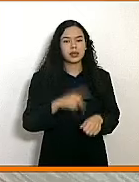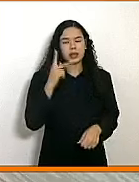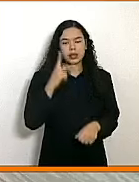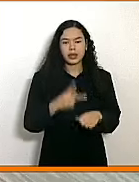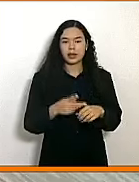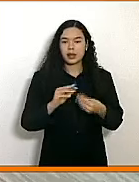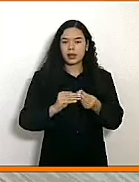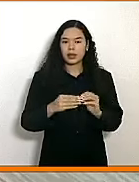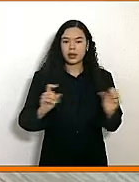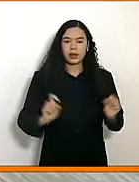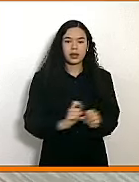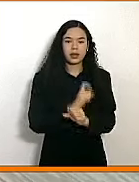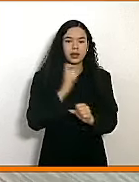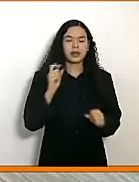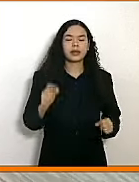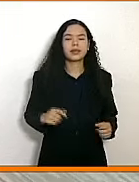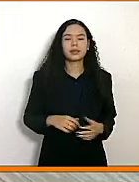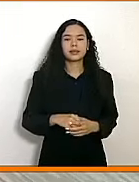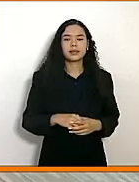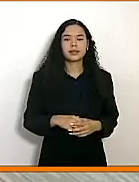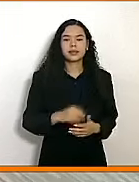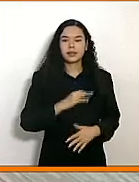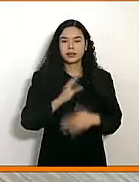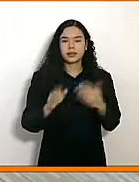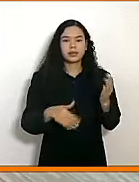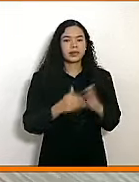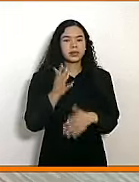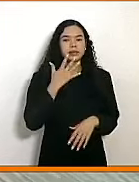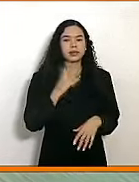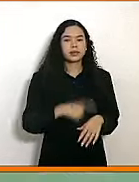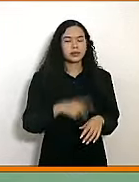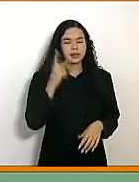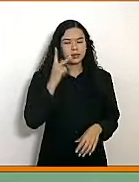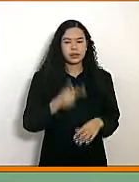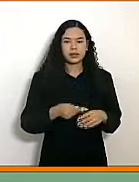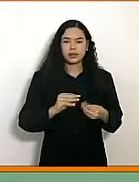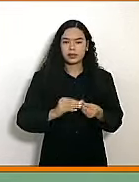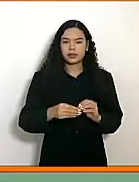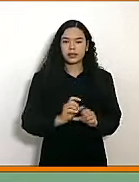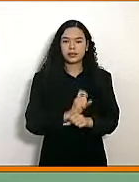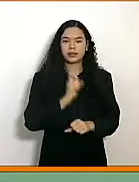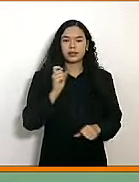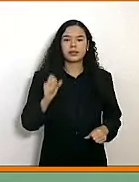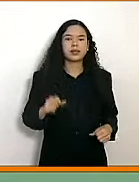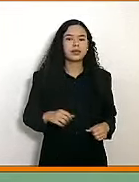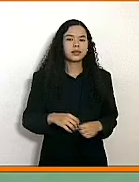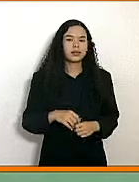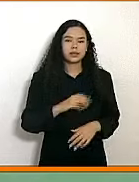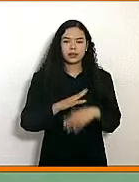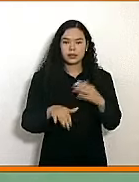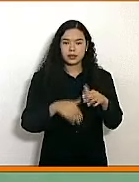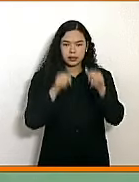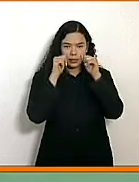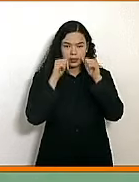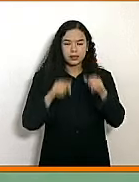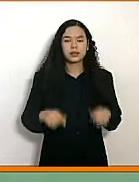conocer este número favorecido. Muchísima suerte porque este número es...